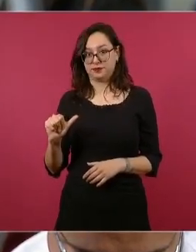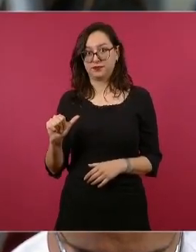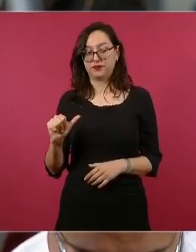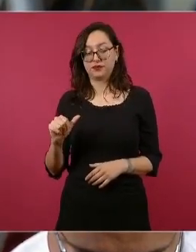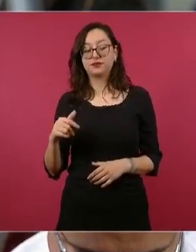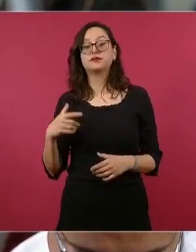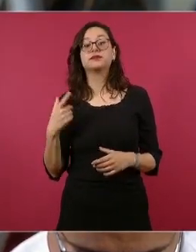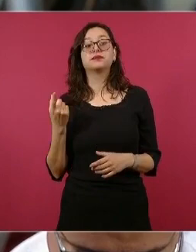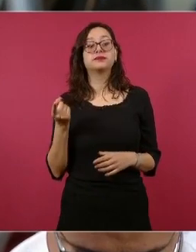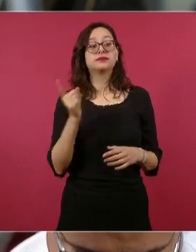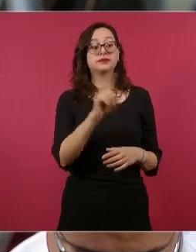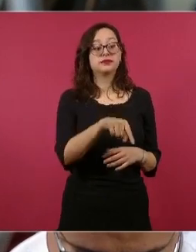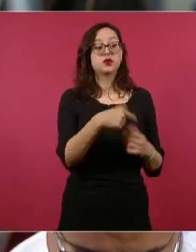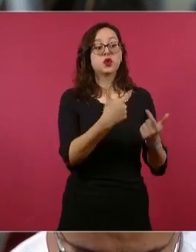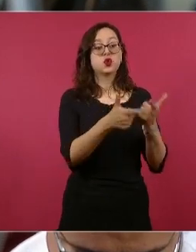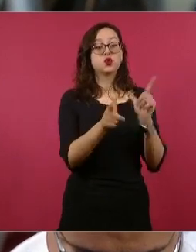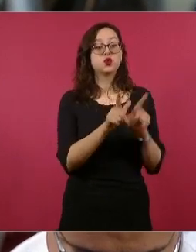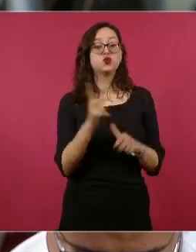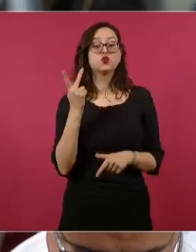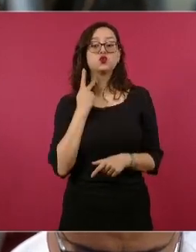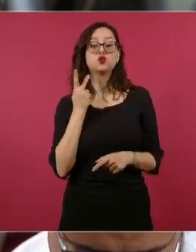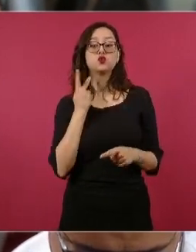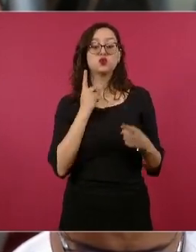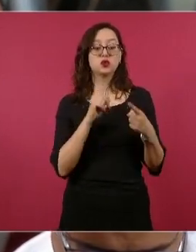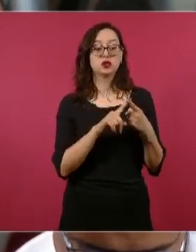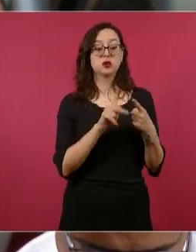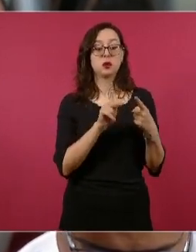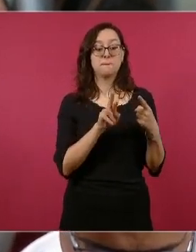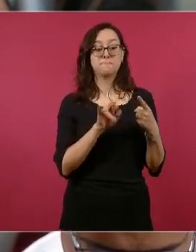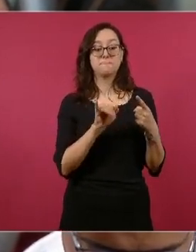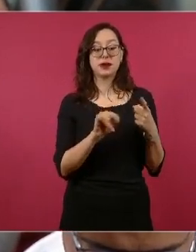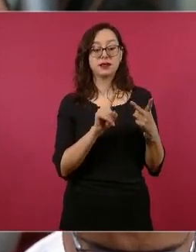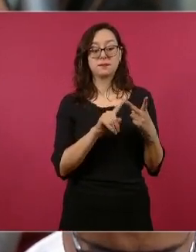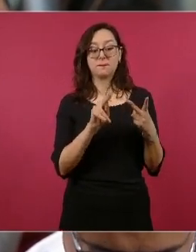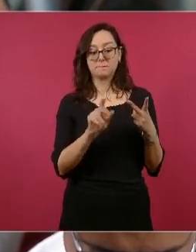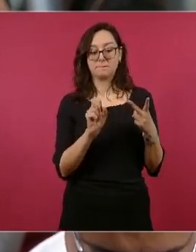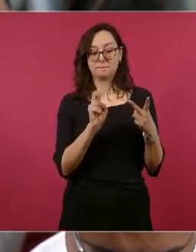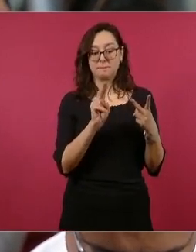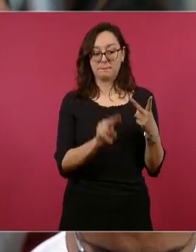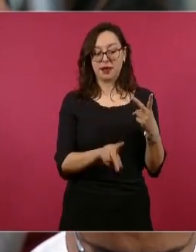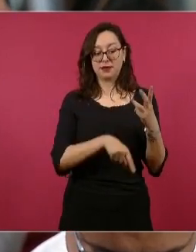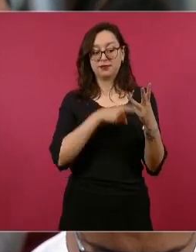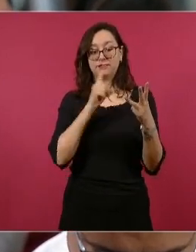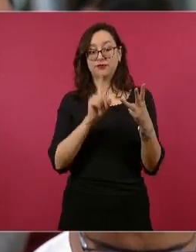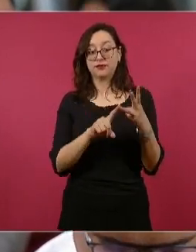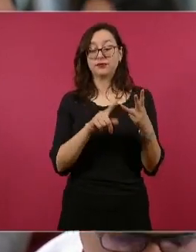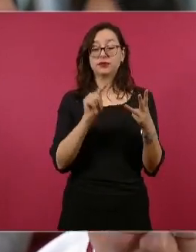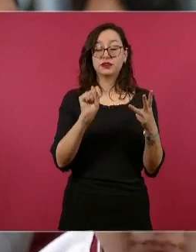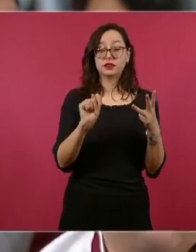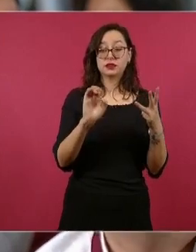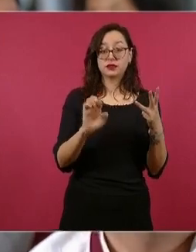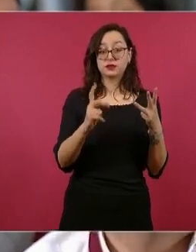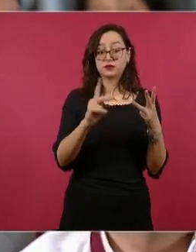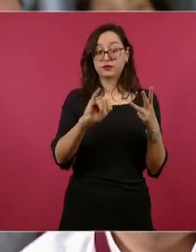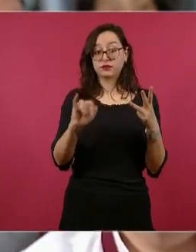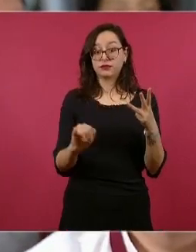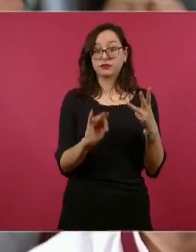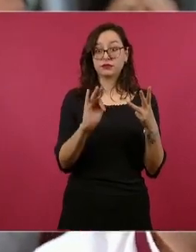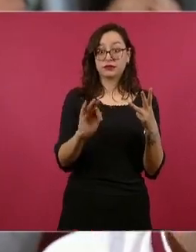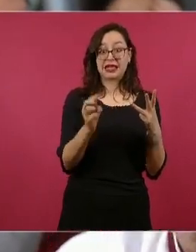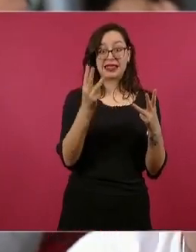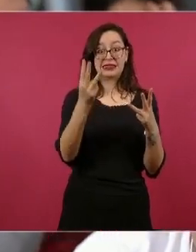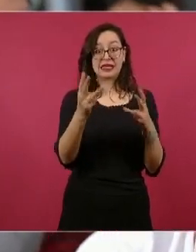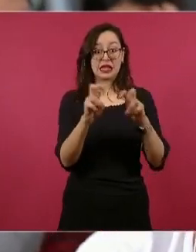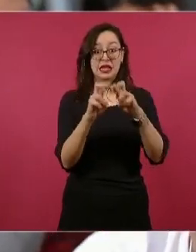convocado a Santiago Cril Miranda que no asistió tres magistrados del tribunal electoral y todo esto se dio